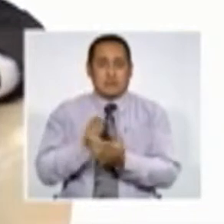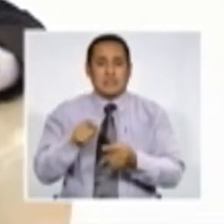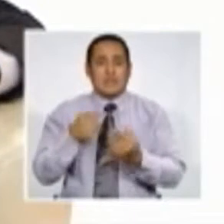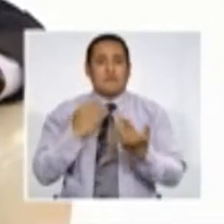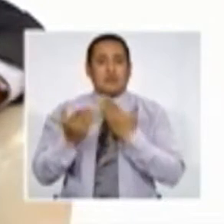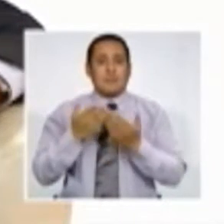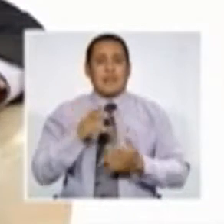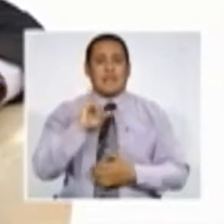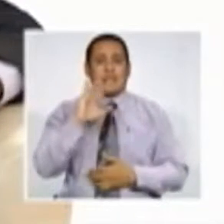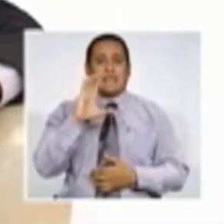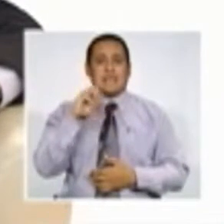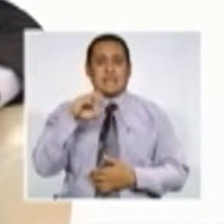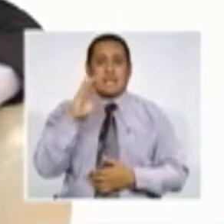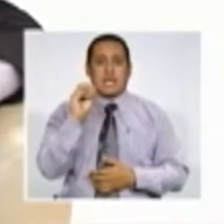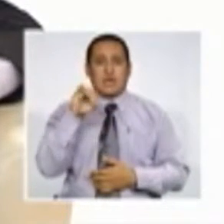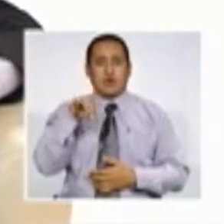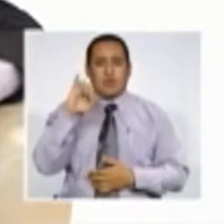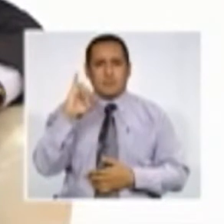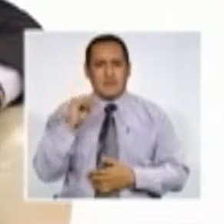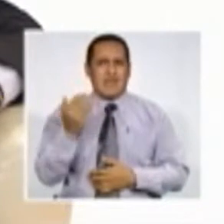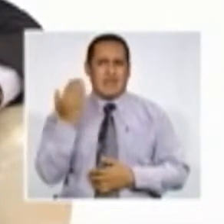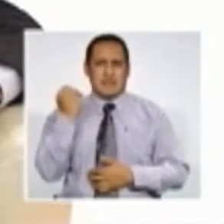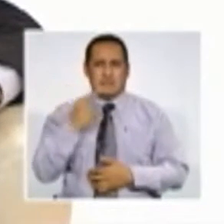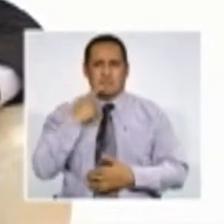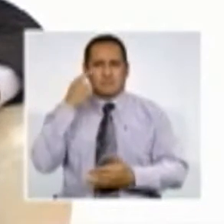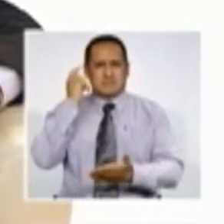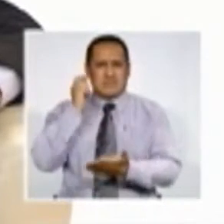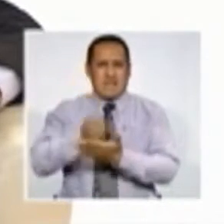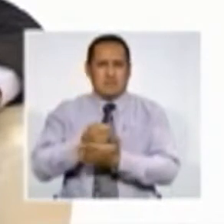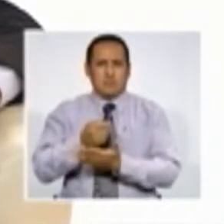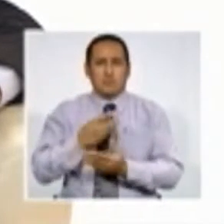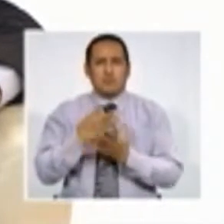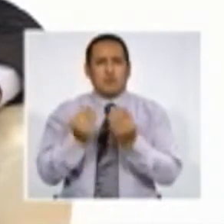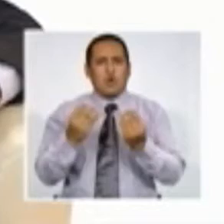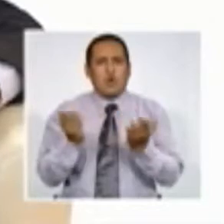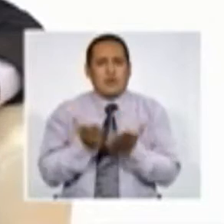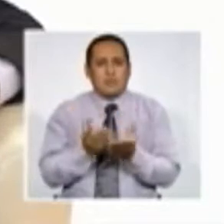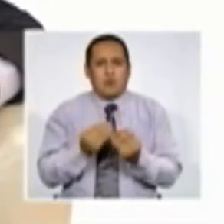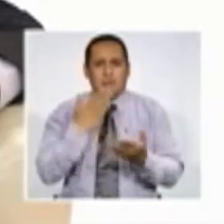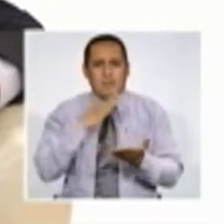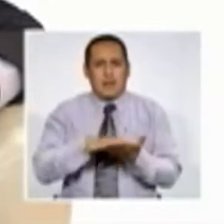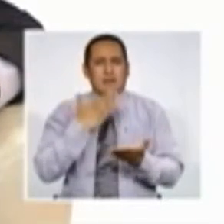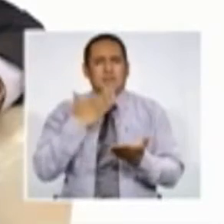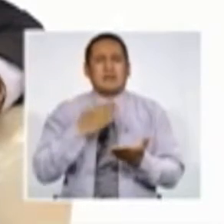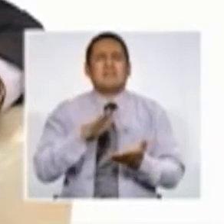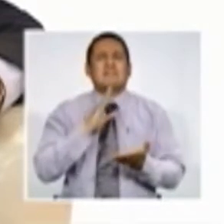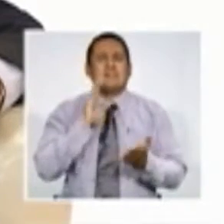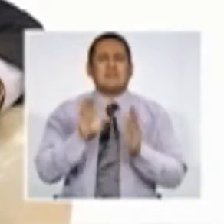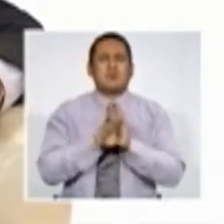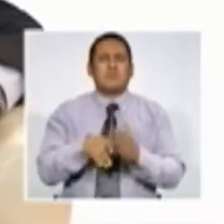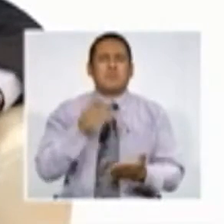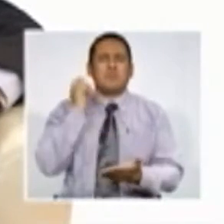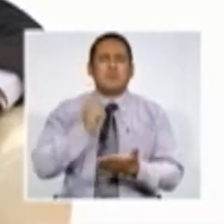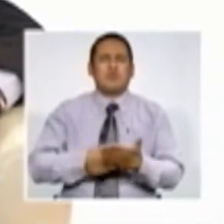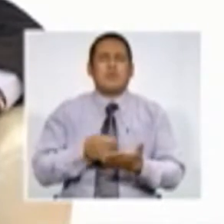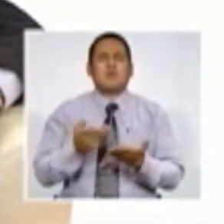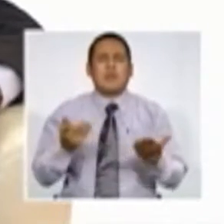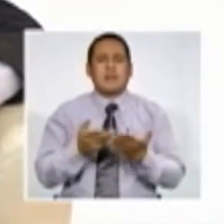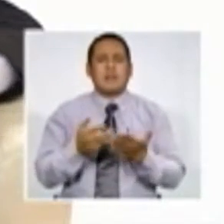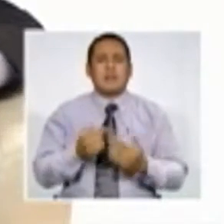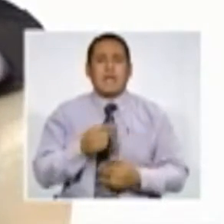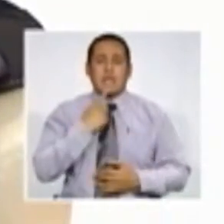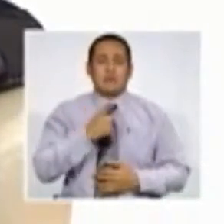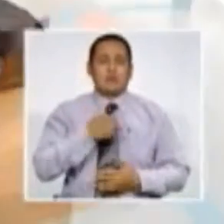sanciones. De hecho, el Indecopi ha sancionado a varios colegios por realizar este tipo de prácticas. ¿Sanciones como cuáles?